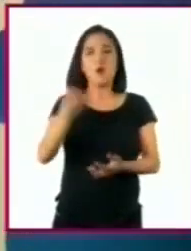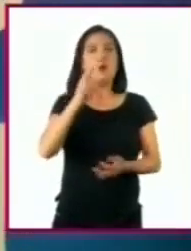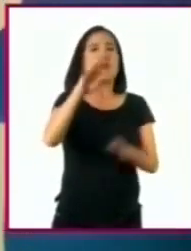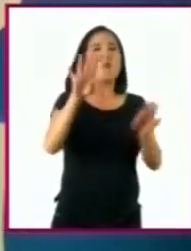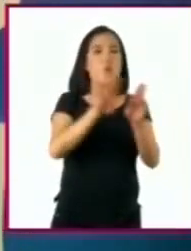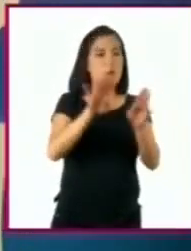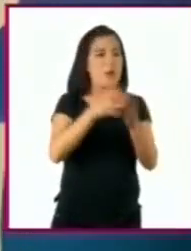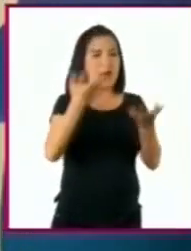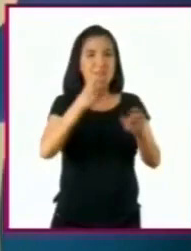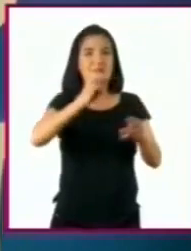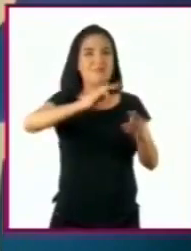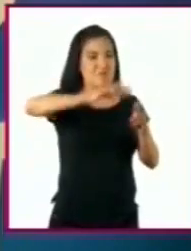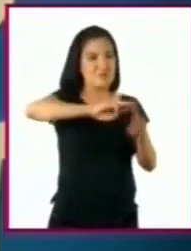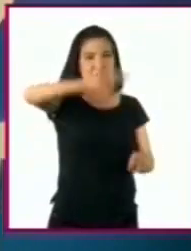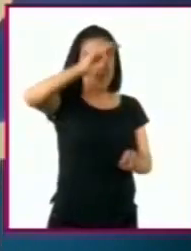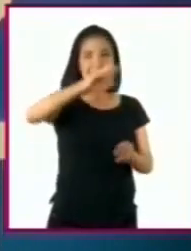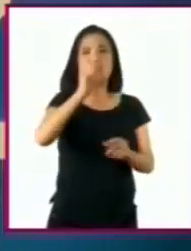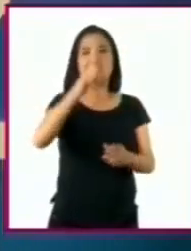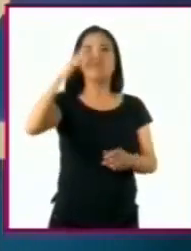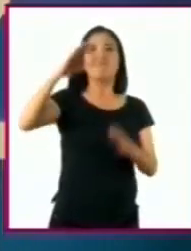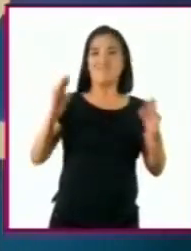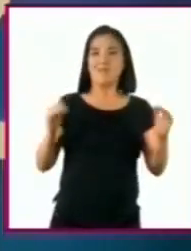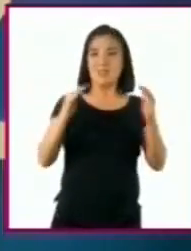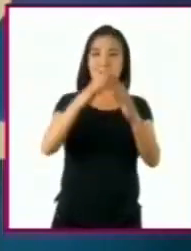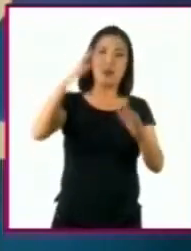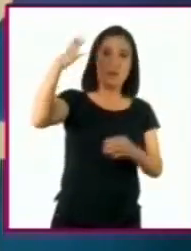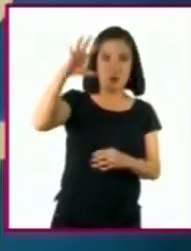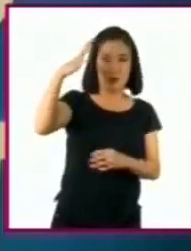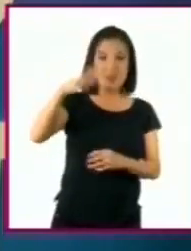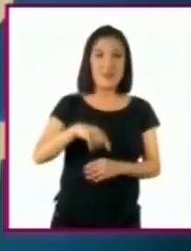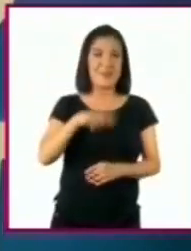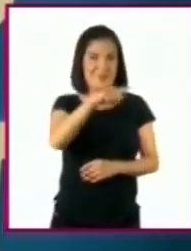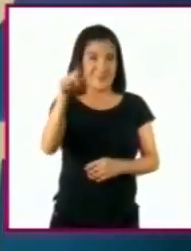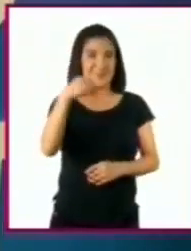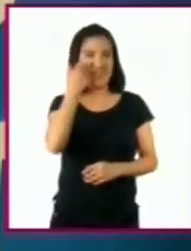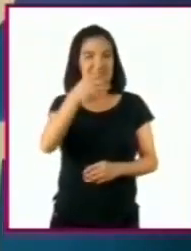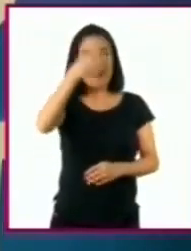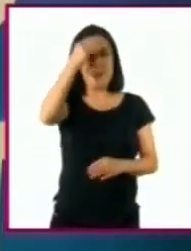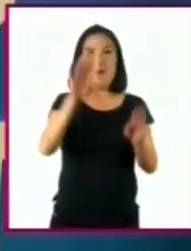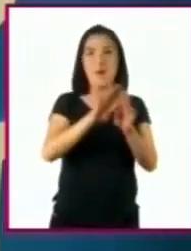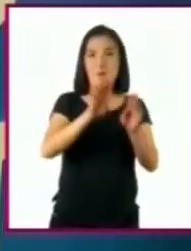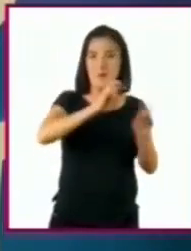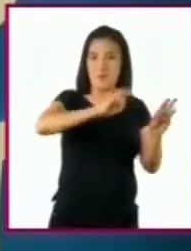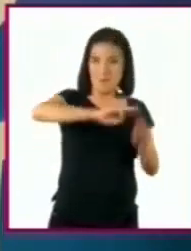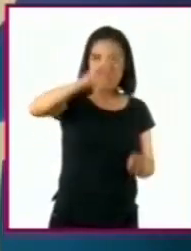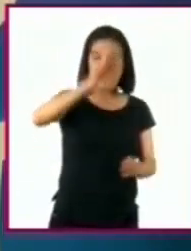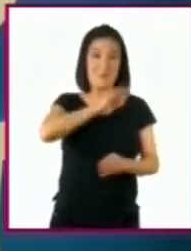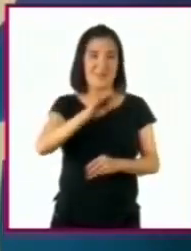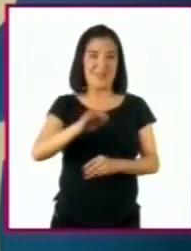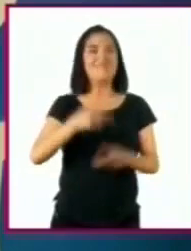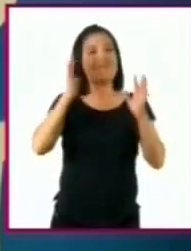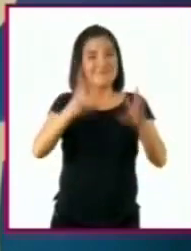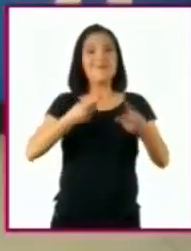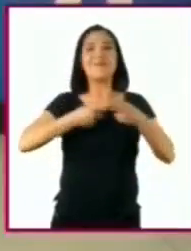tan grandes como la pirámide del Sol. ¿Les gustaría poder medirla? ¿Sí?